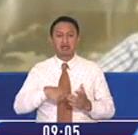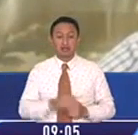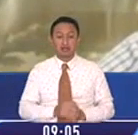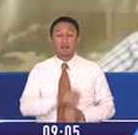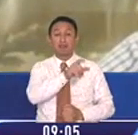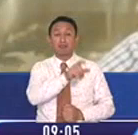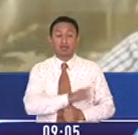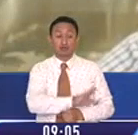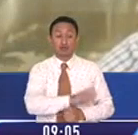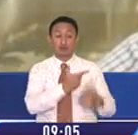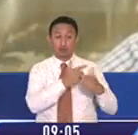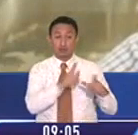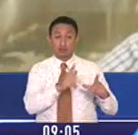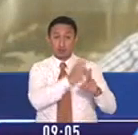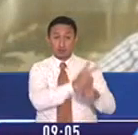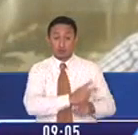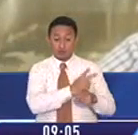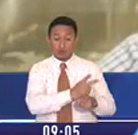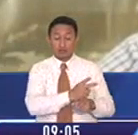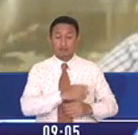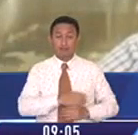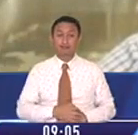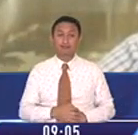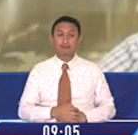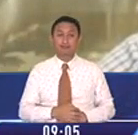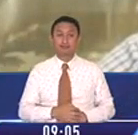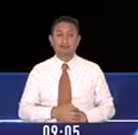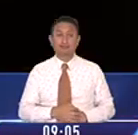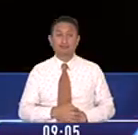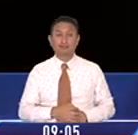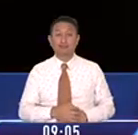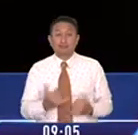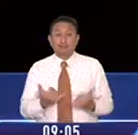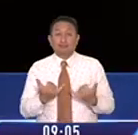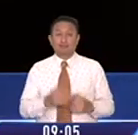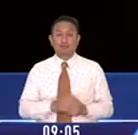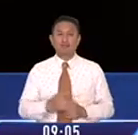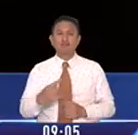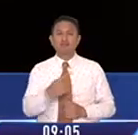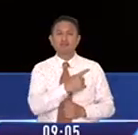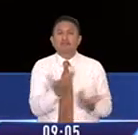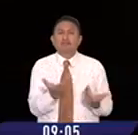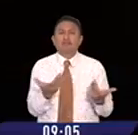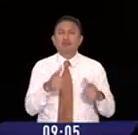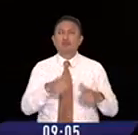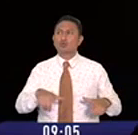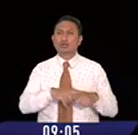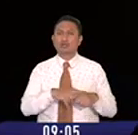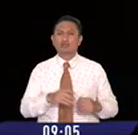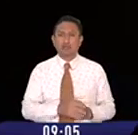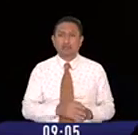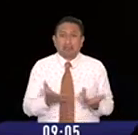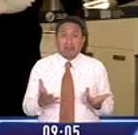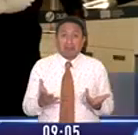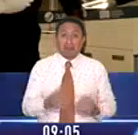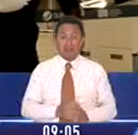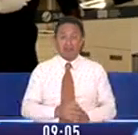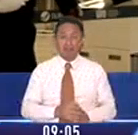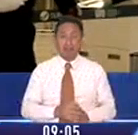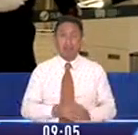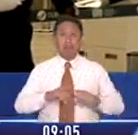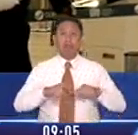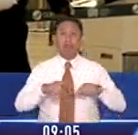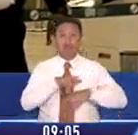la libertad de las personas en toda su dimensión. Hasta el momento se desconoce dónde se encuentra Barreno, pero salir